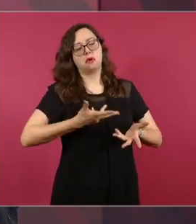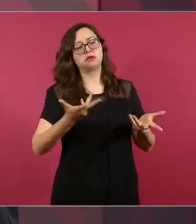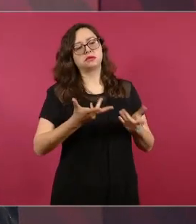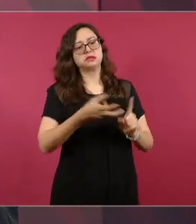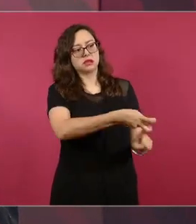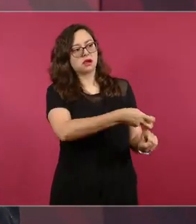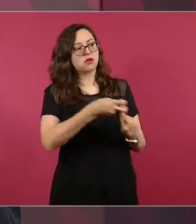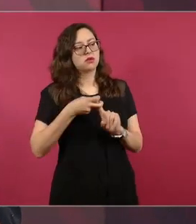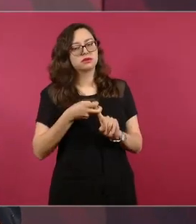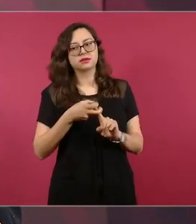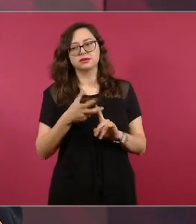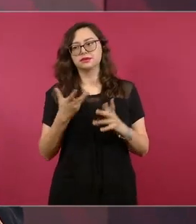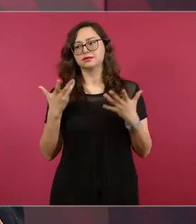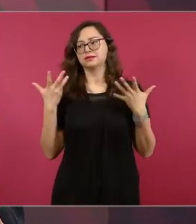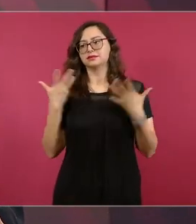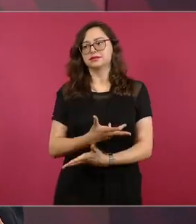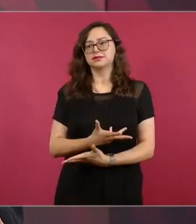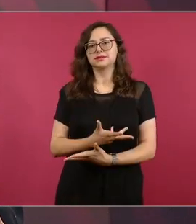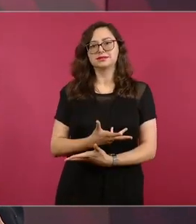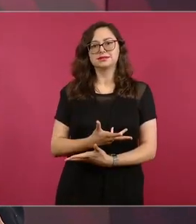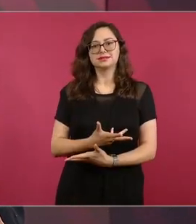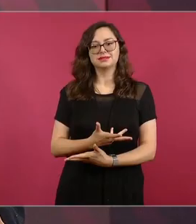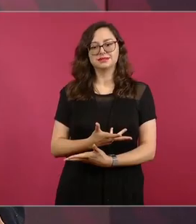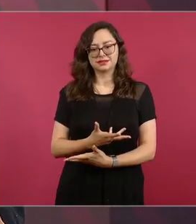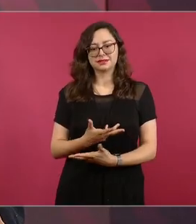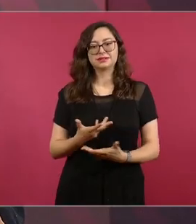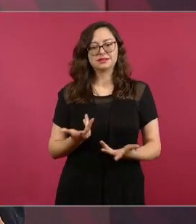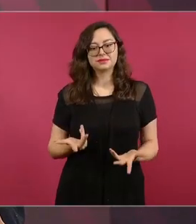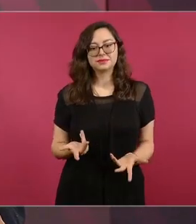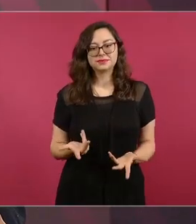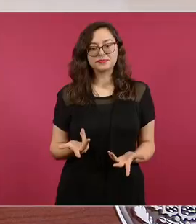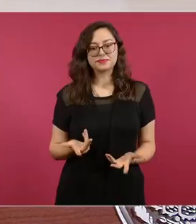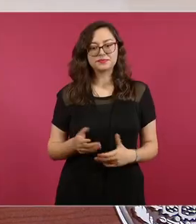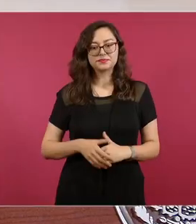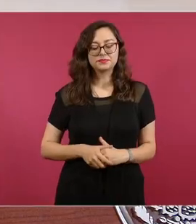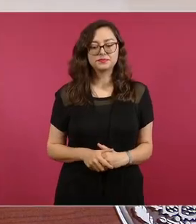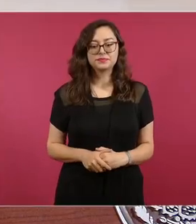cierto, es real, está pegado a la verdad.